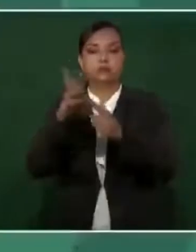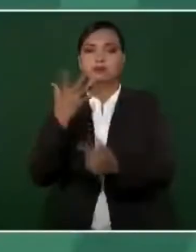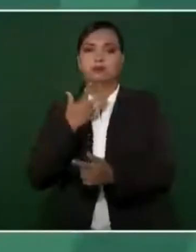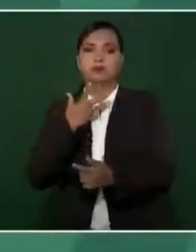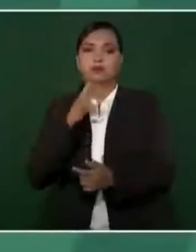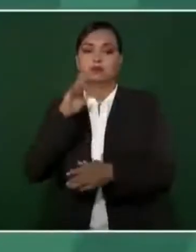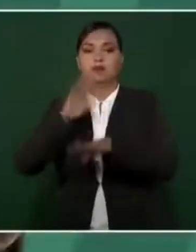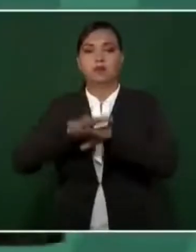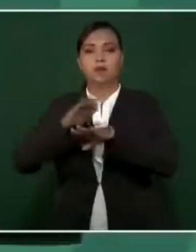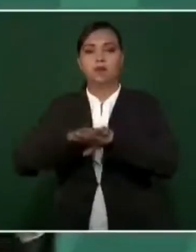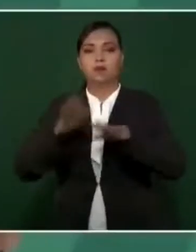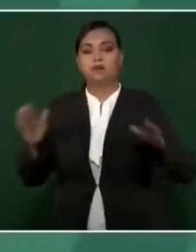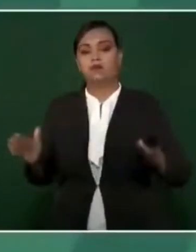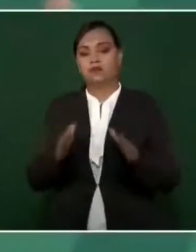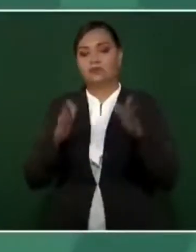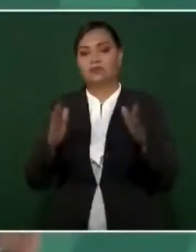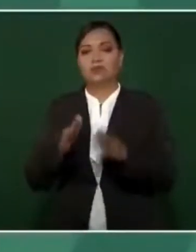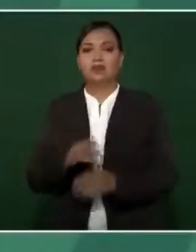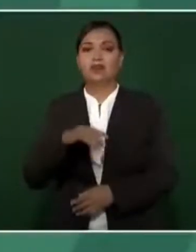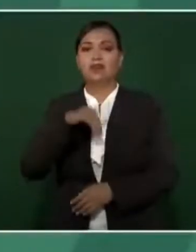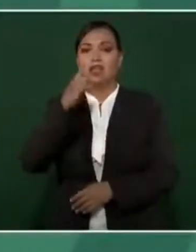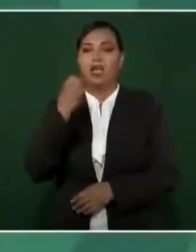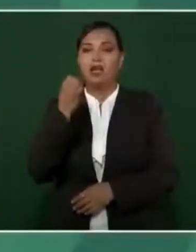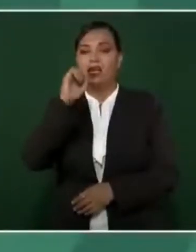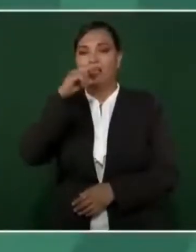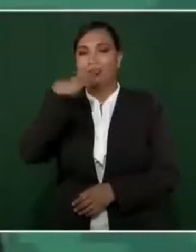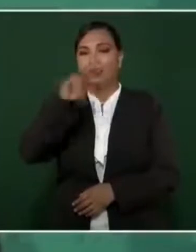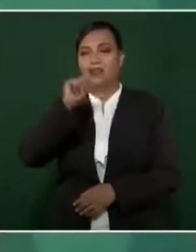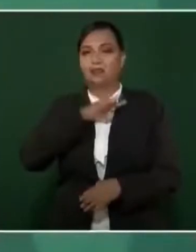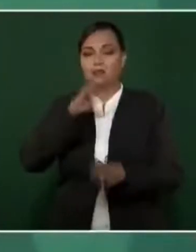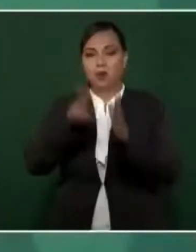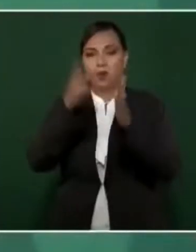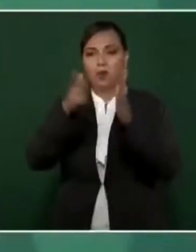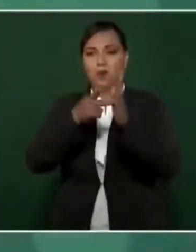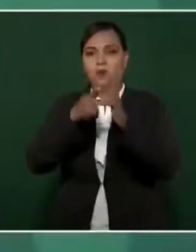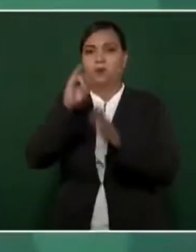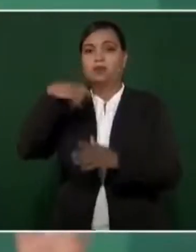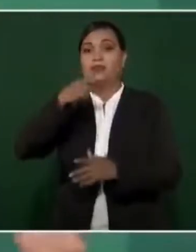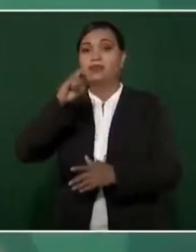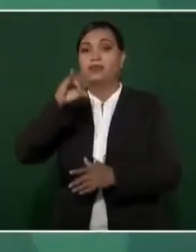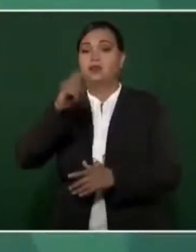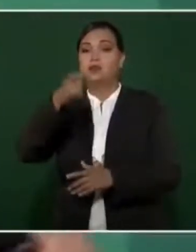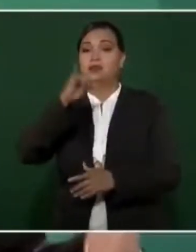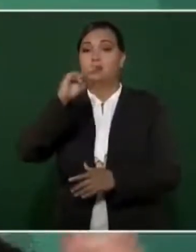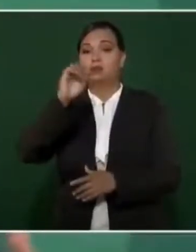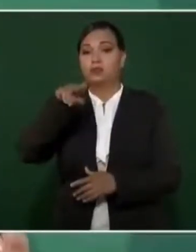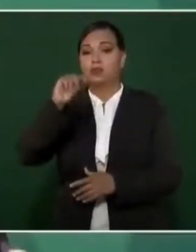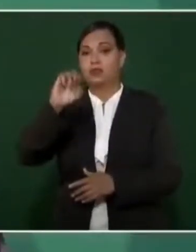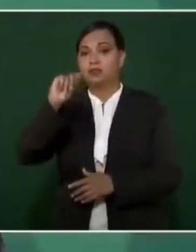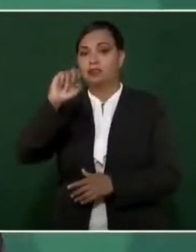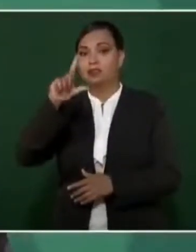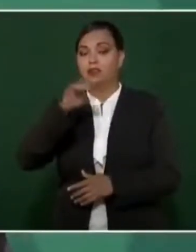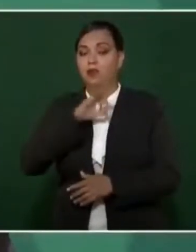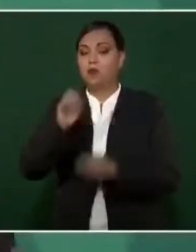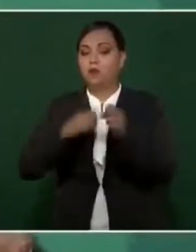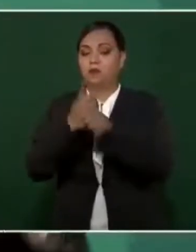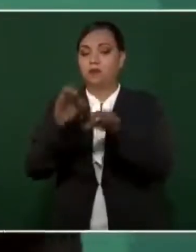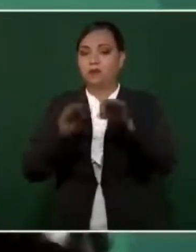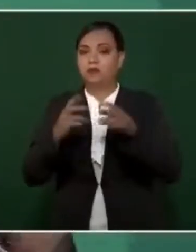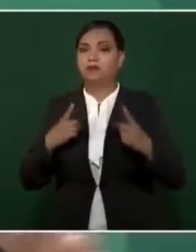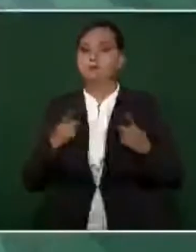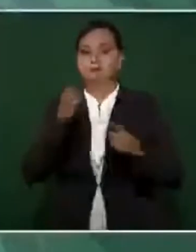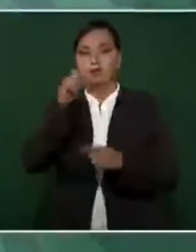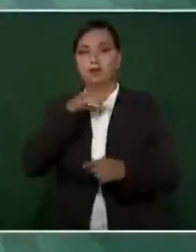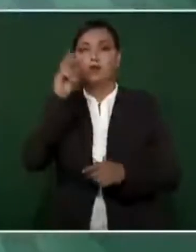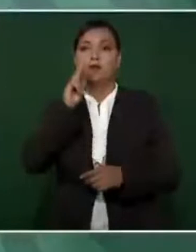todo en la zona cañera, de reactivar, por ejemplo, el ingenio de Jicotenca. Eso va a dar también oportunidades de trabajo. Pero vemos este gran Tamaulipas con